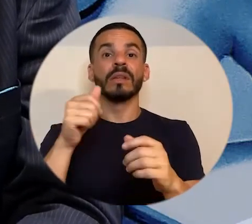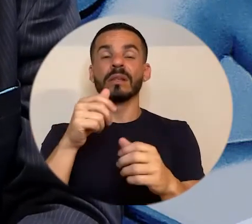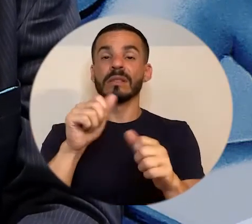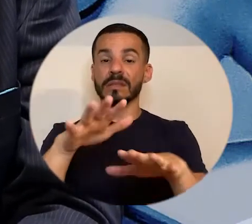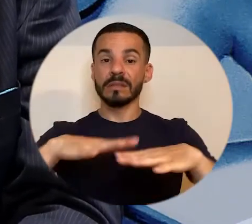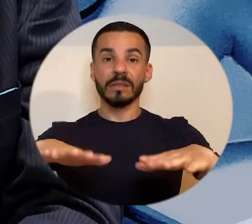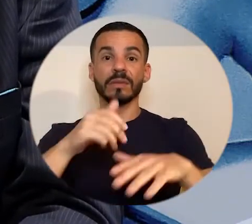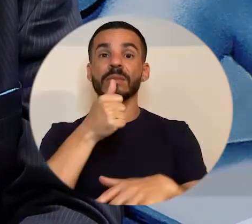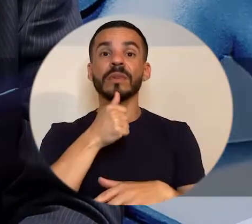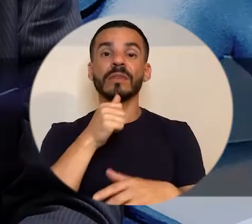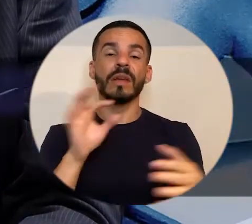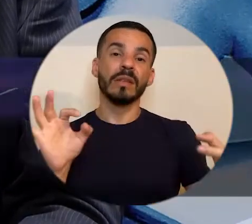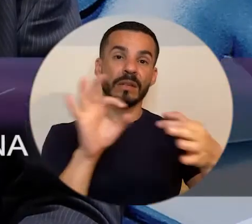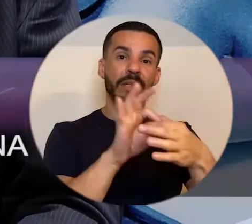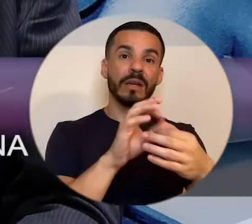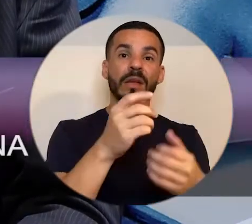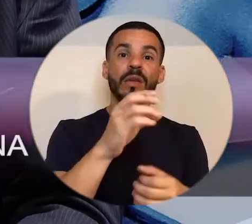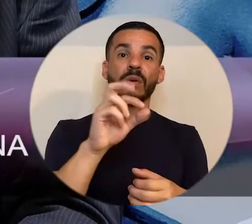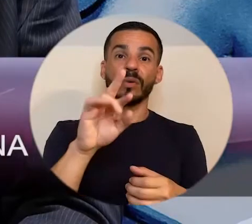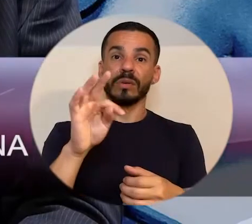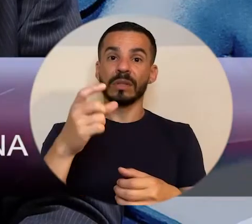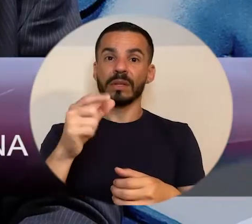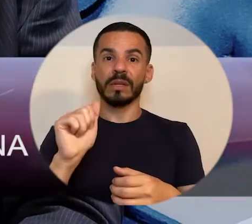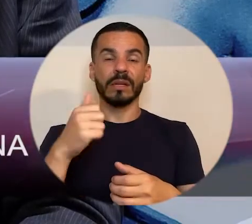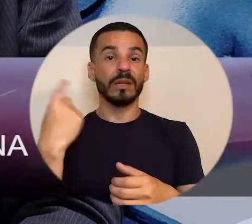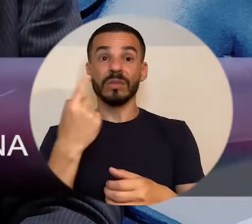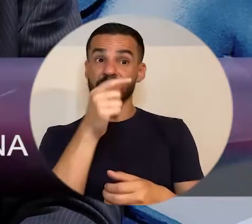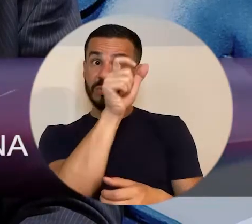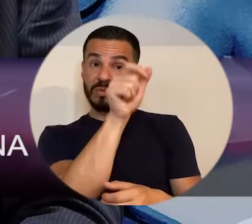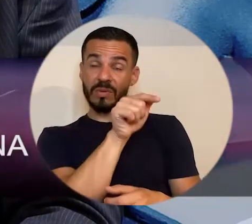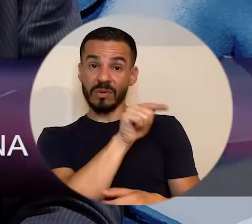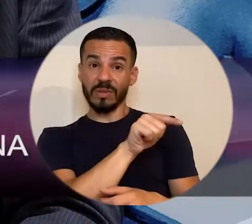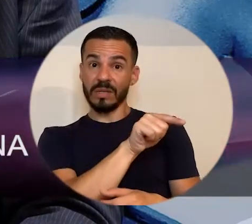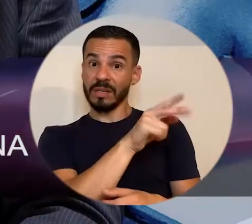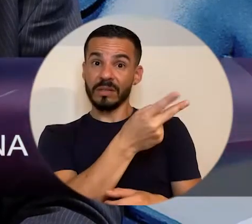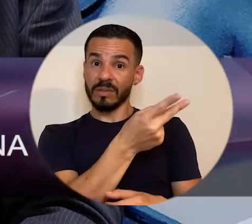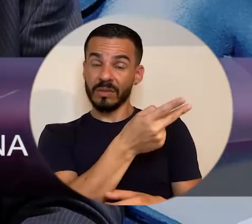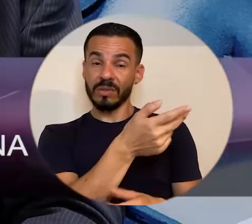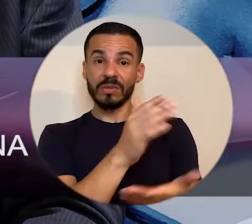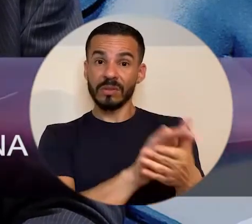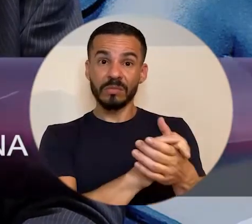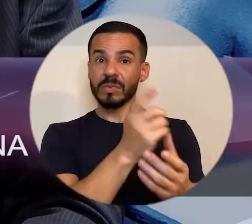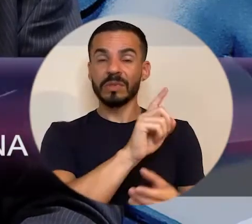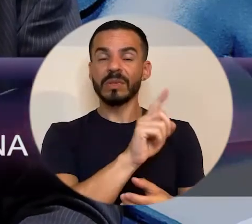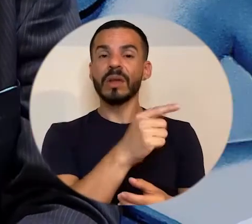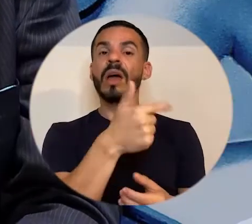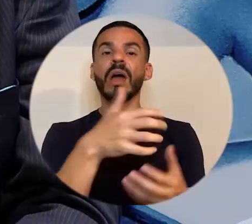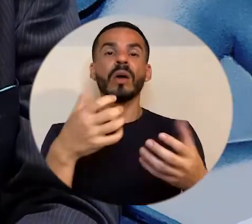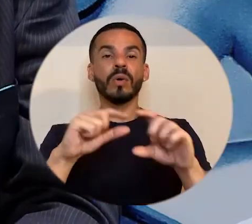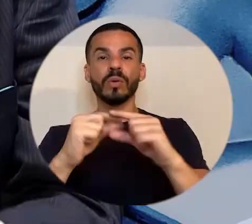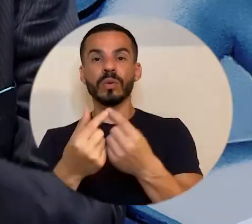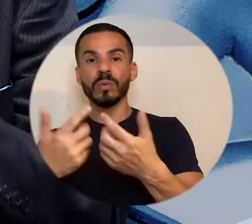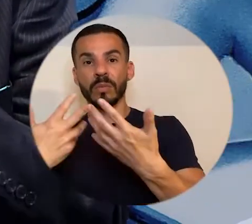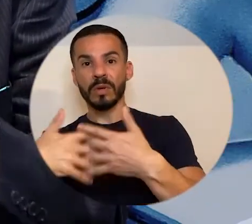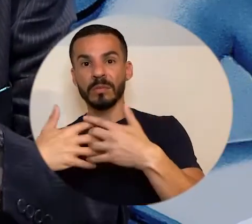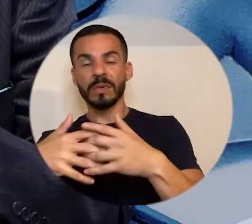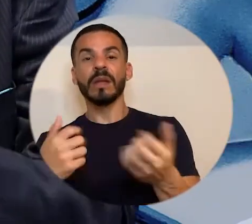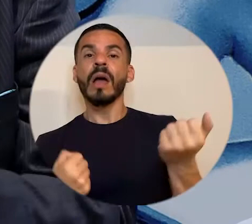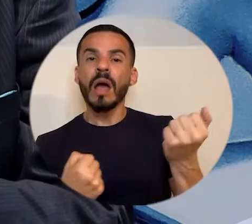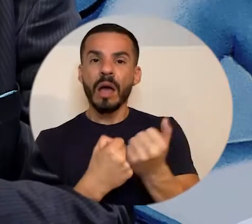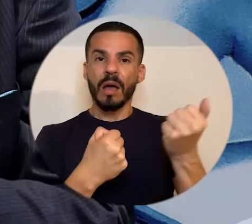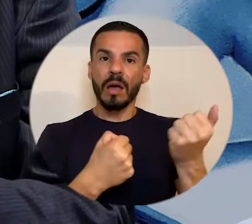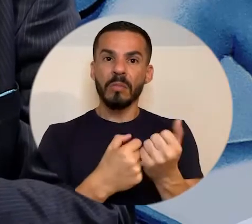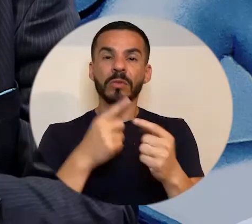que ha estado ligado a Ortega, porque no crean que es solo Ortega y Murillo. Hay un grupo empresarial que ha apoyado